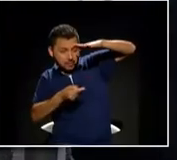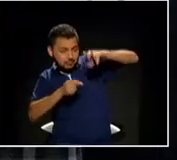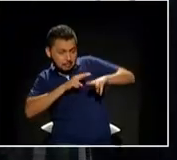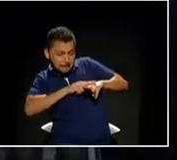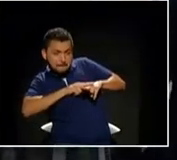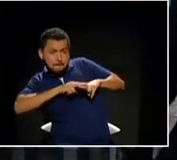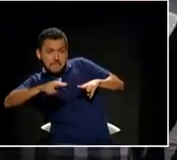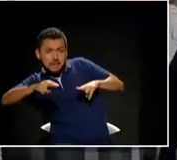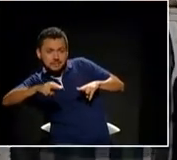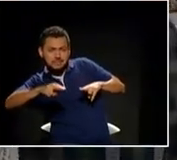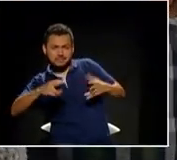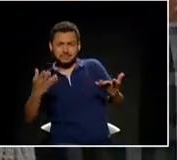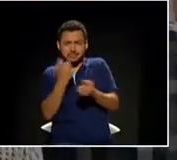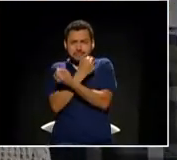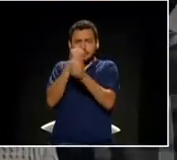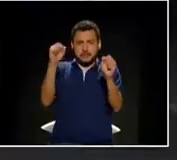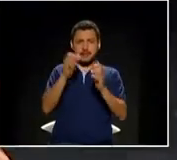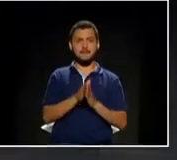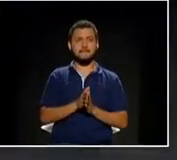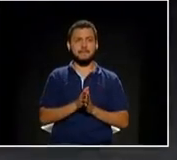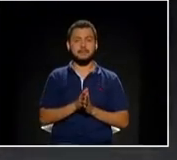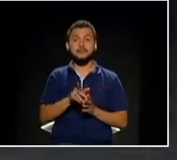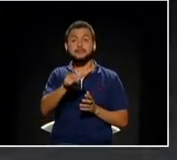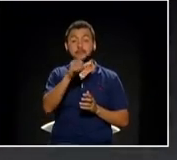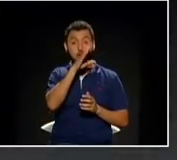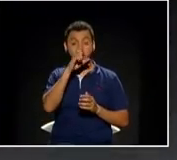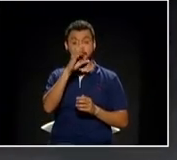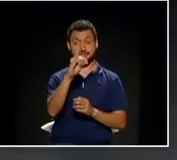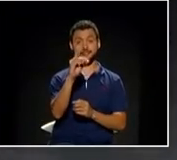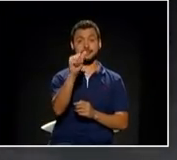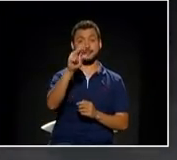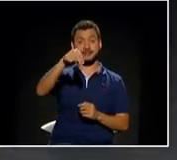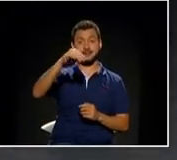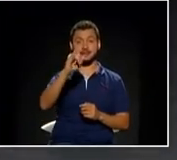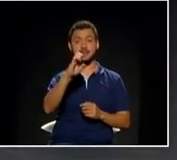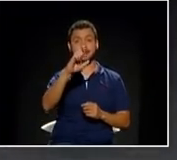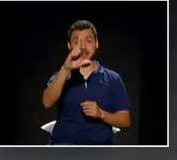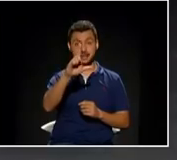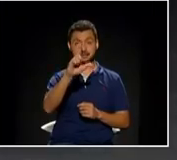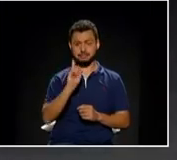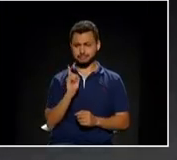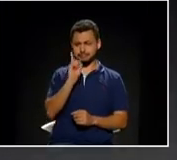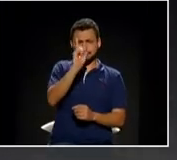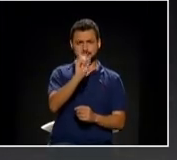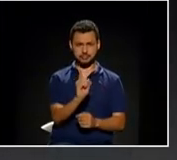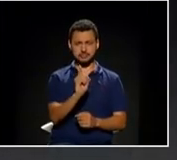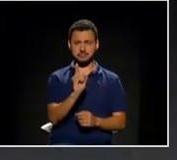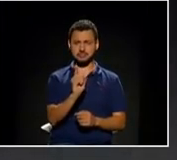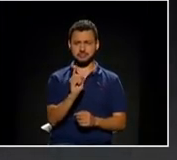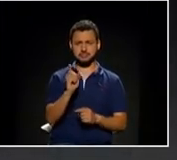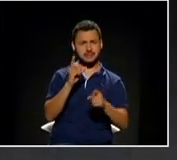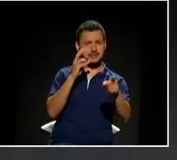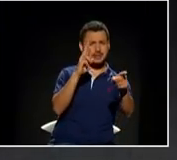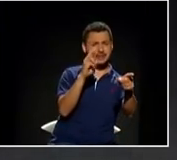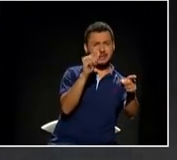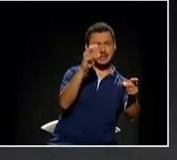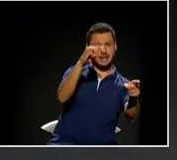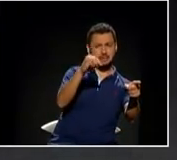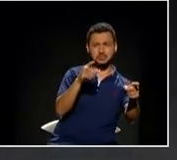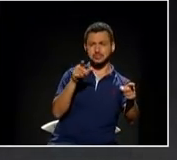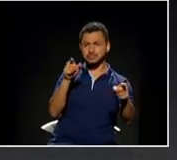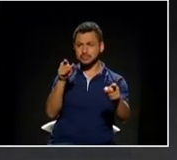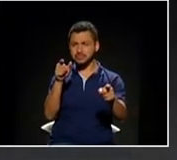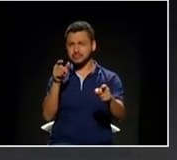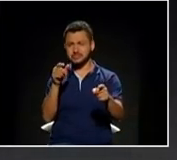emprendido grandes proyectos de ciudad porque no nos ha dado miedo lo que veo es que ahora resulta que a los candidatos a la alcaldía de medellín está miedo